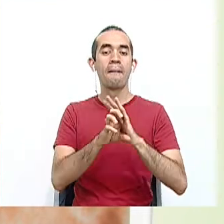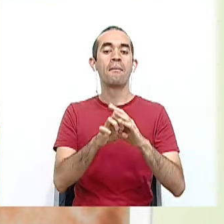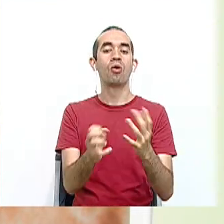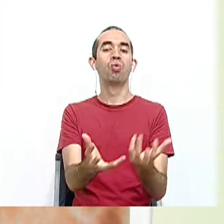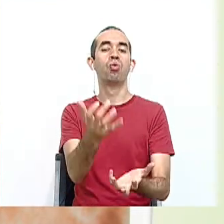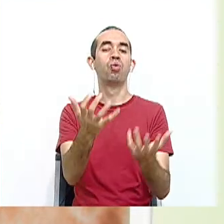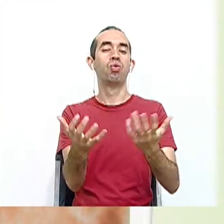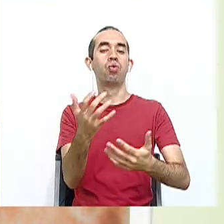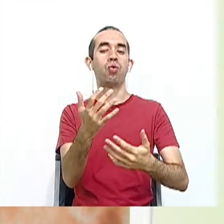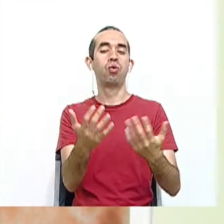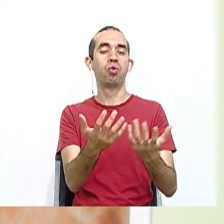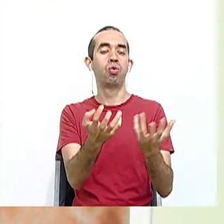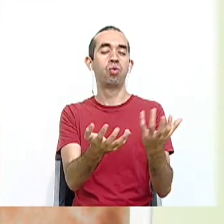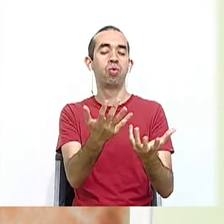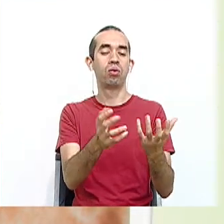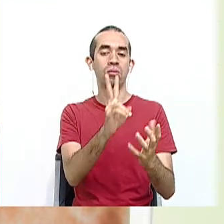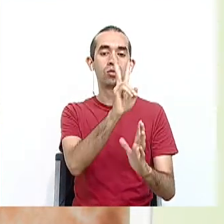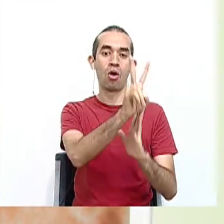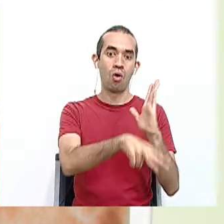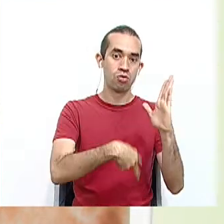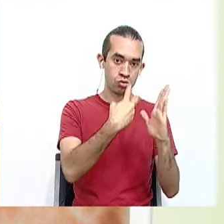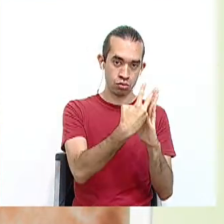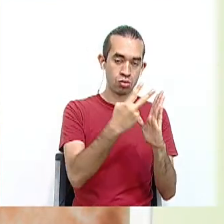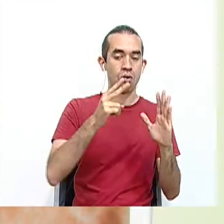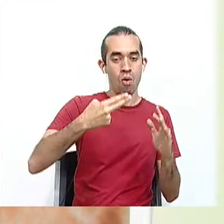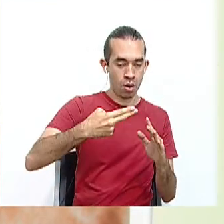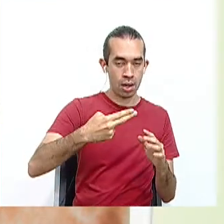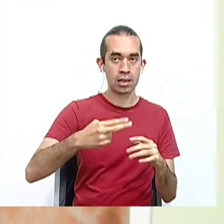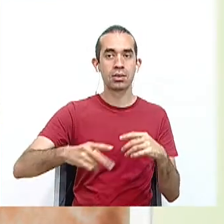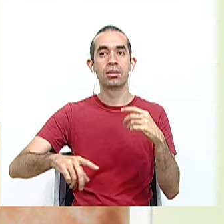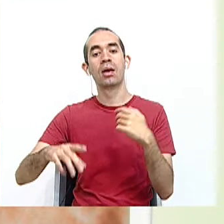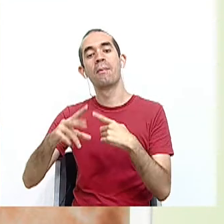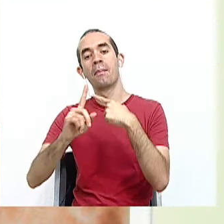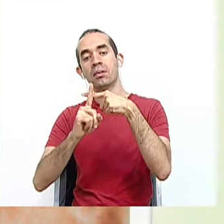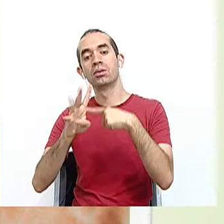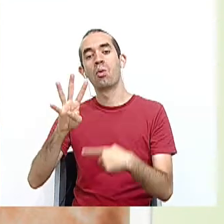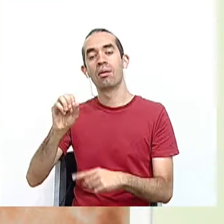40 minutos, cuando queremos precisar.